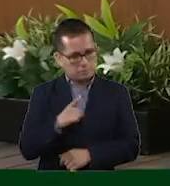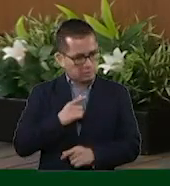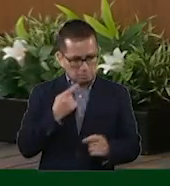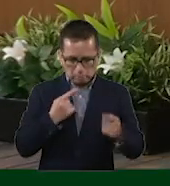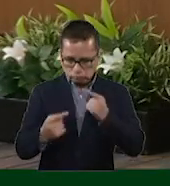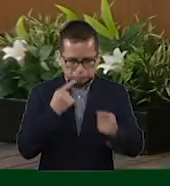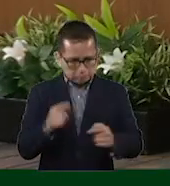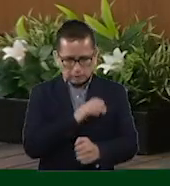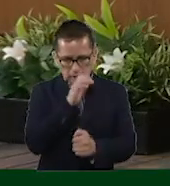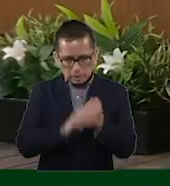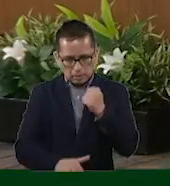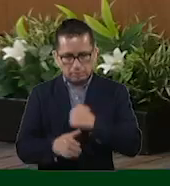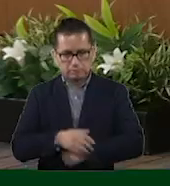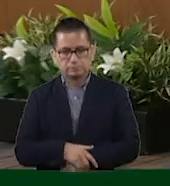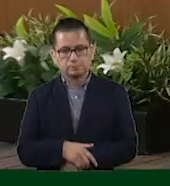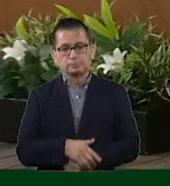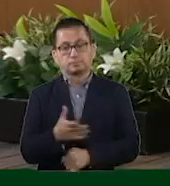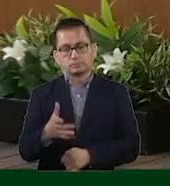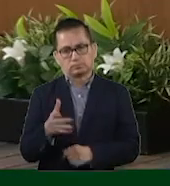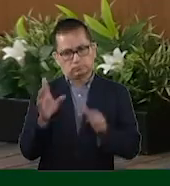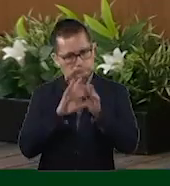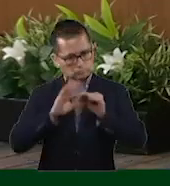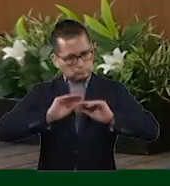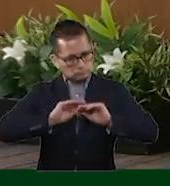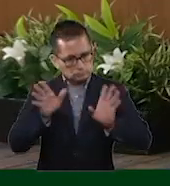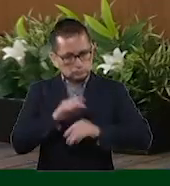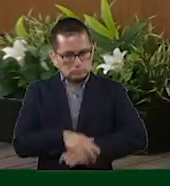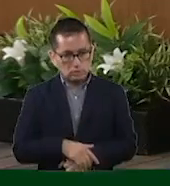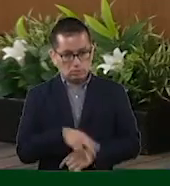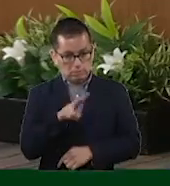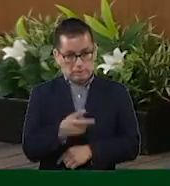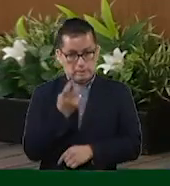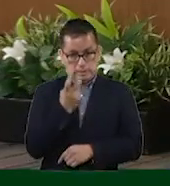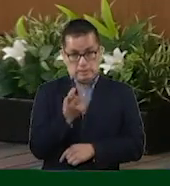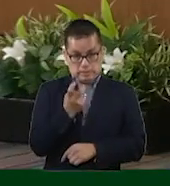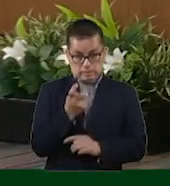discusión Entonces nada más clarificar que no hemos roto Este término constitucional